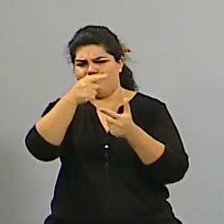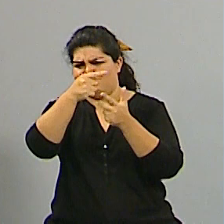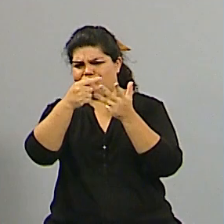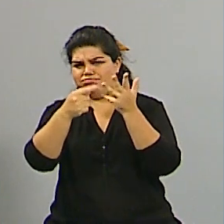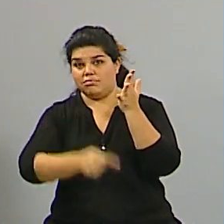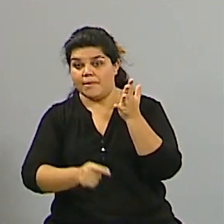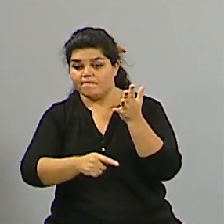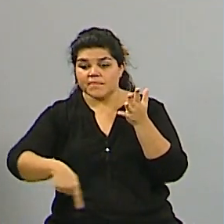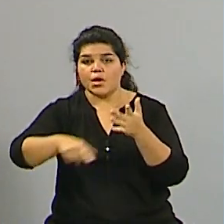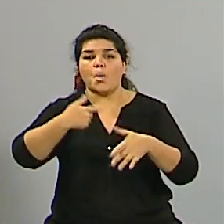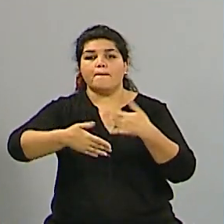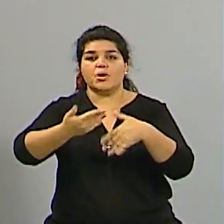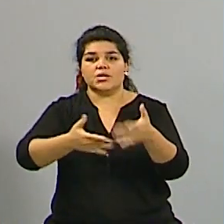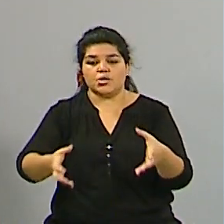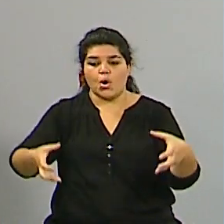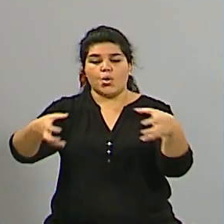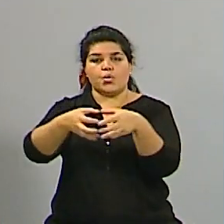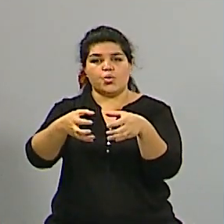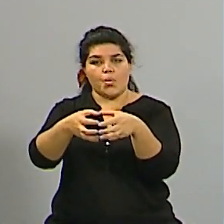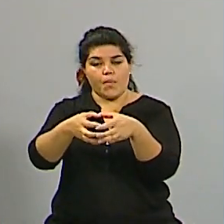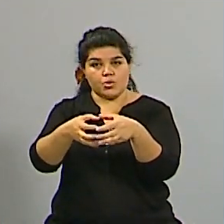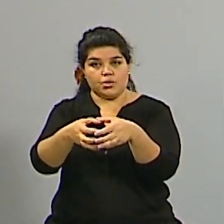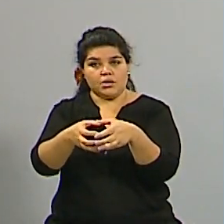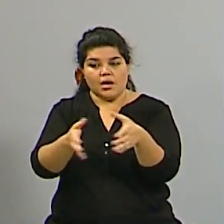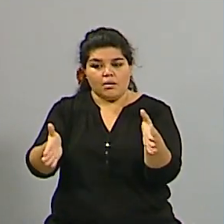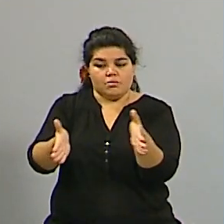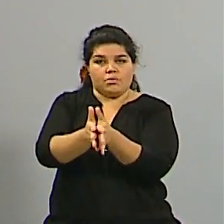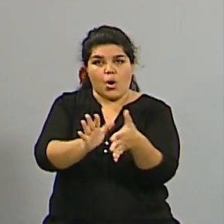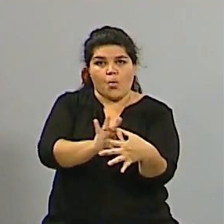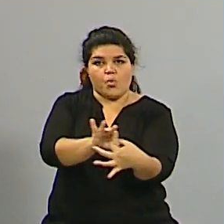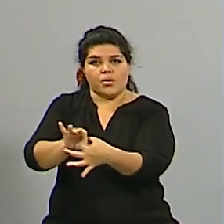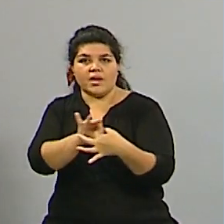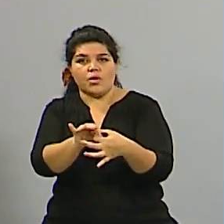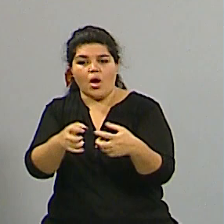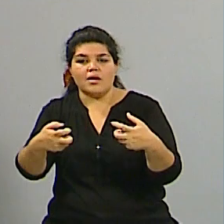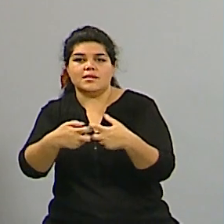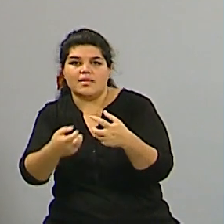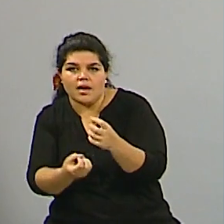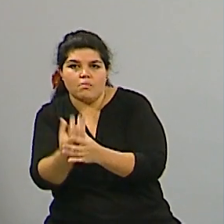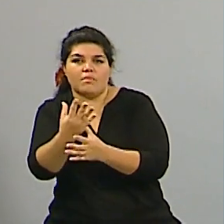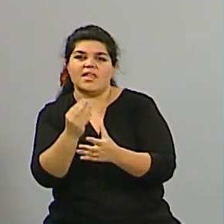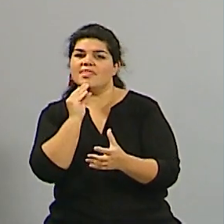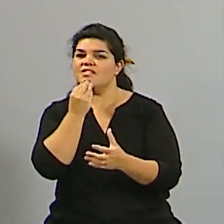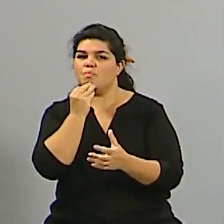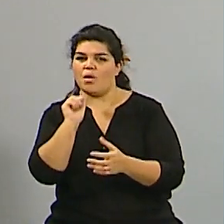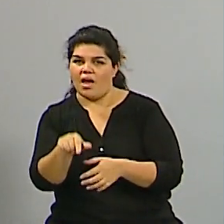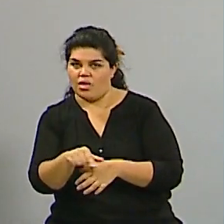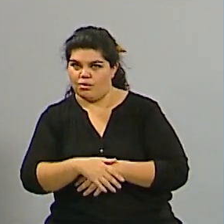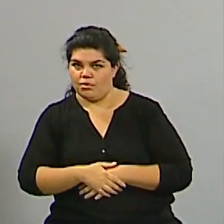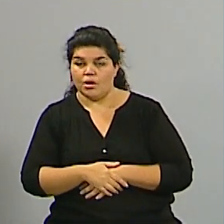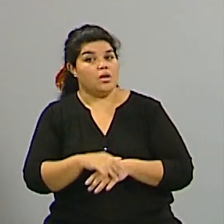de organización, muchas veces piden ayuda a algunas organizaciones sindicales ya existentes, pero no. Pero acá hay una